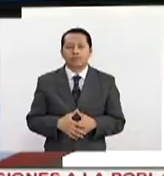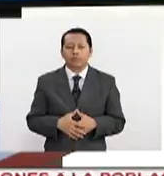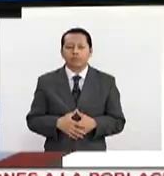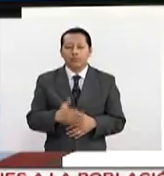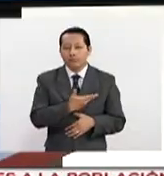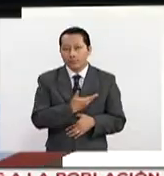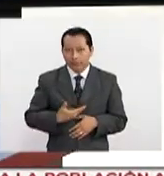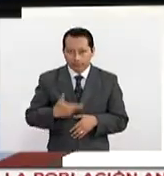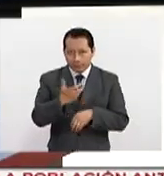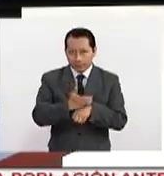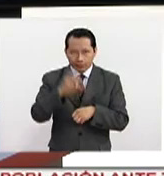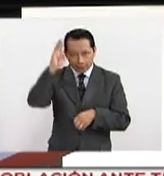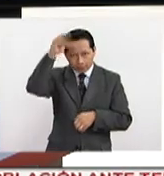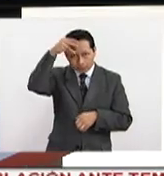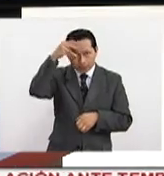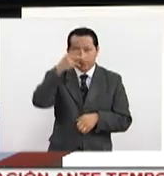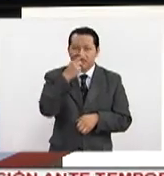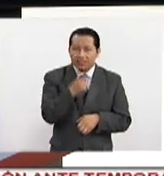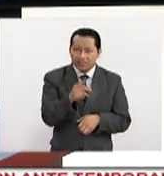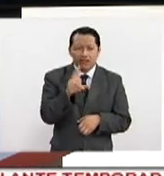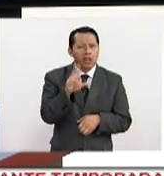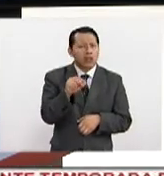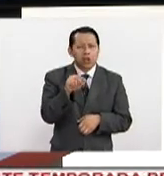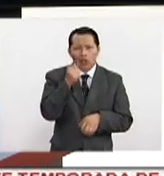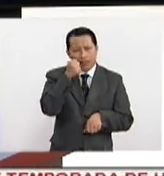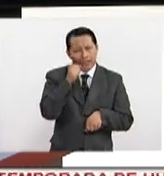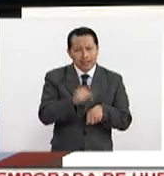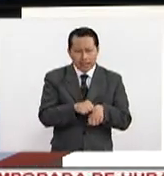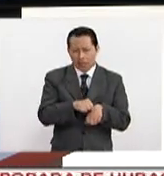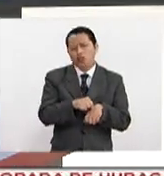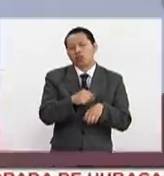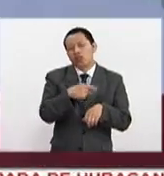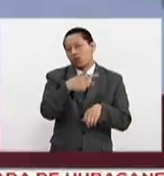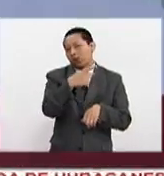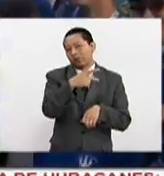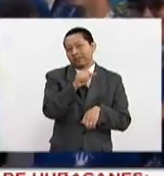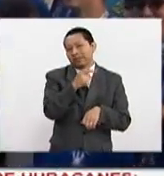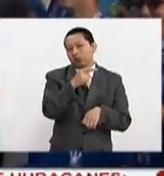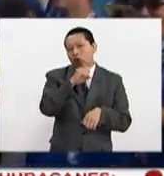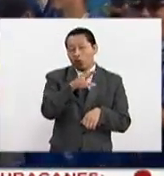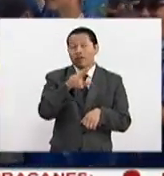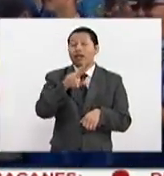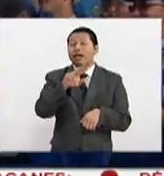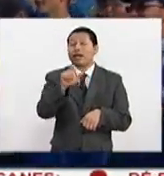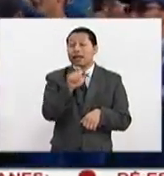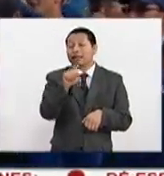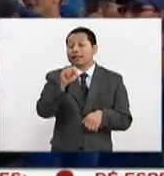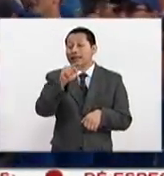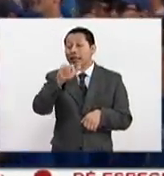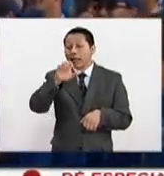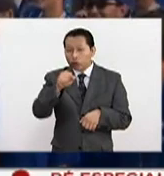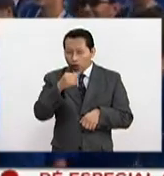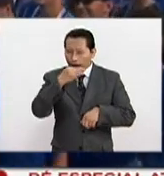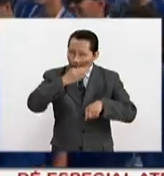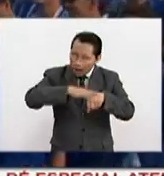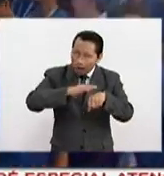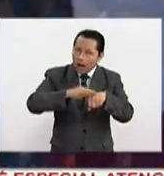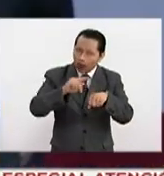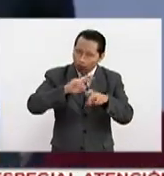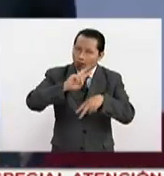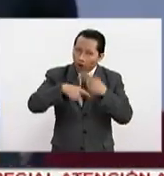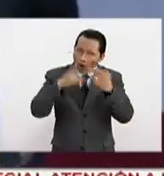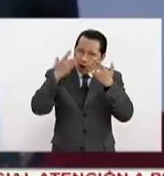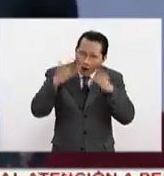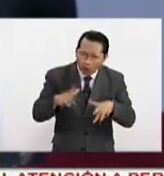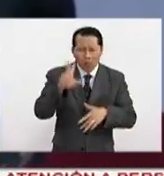El presidente de Estados Unidos, Donald Trump, negó que el secretario de Estado de la Unión Americana, Rex Tillerson, haya amenazado con renunciar. De acuerdo con la cadena